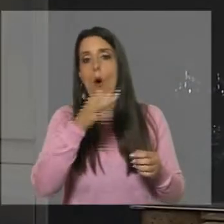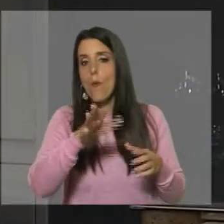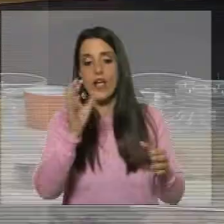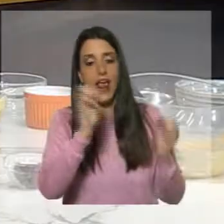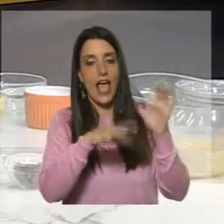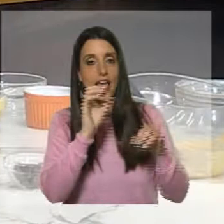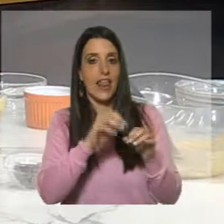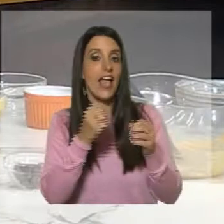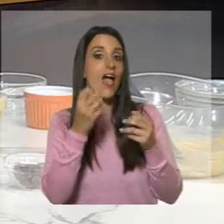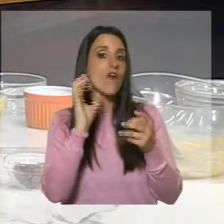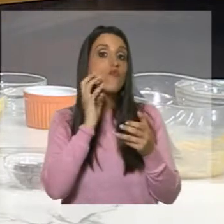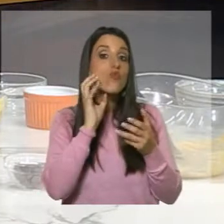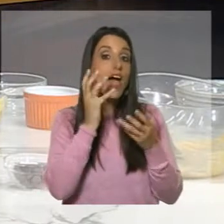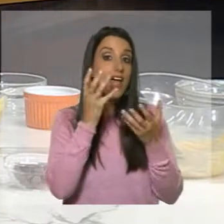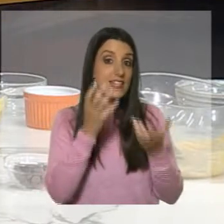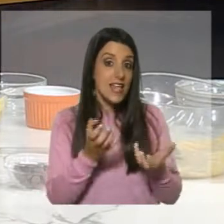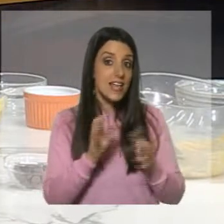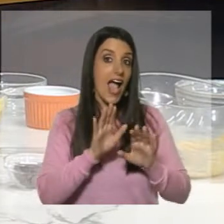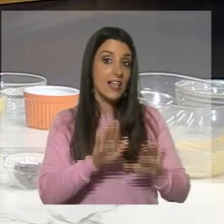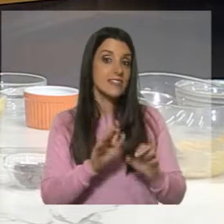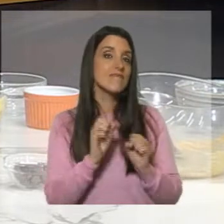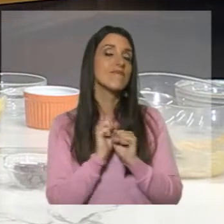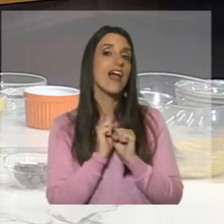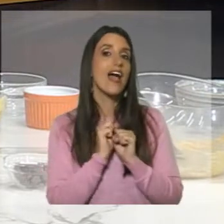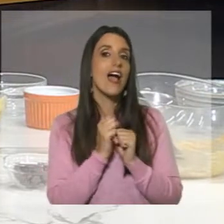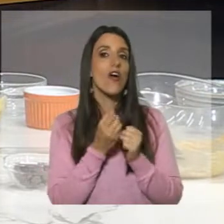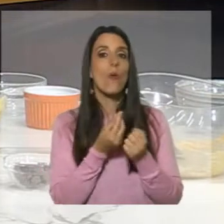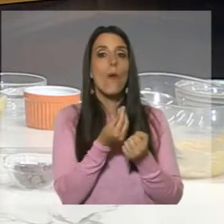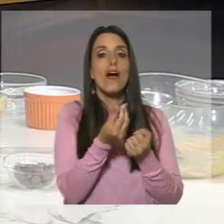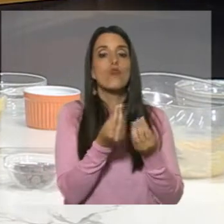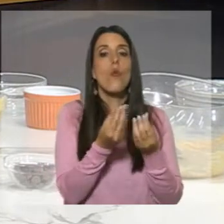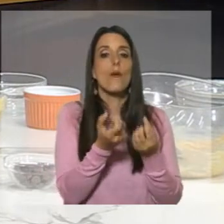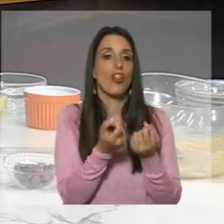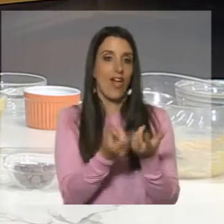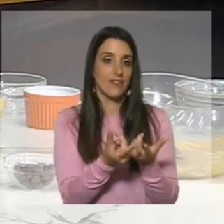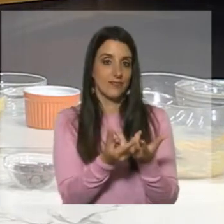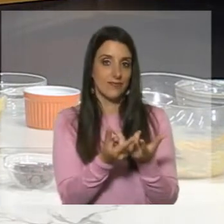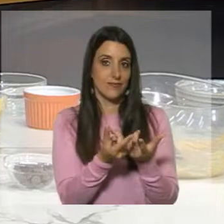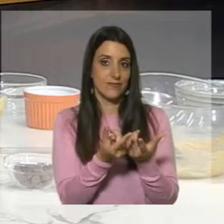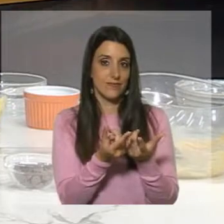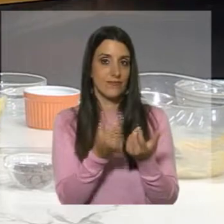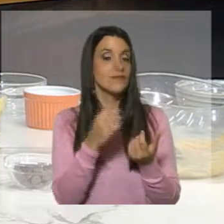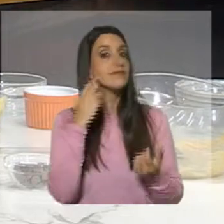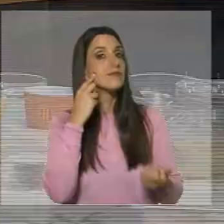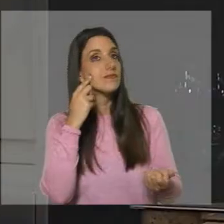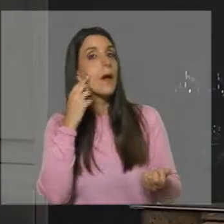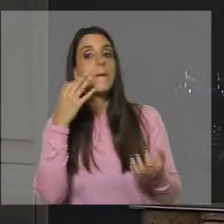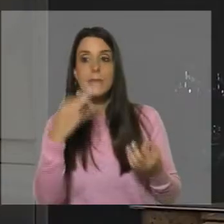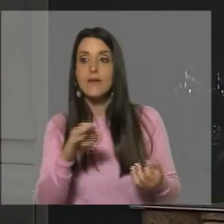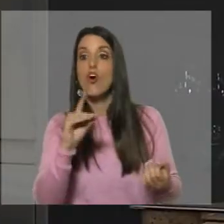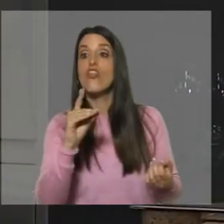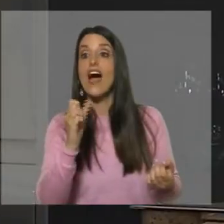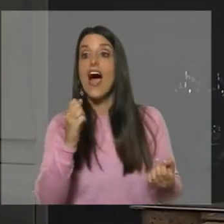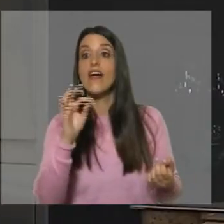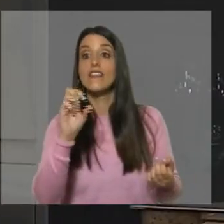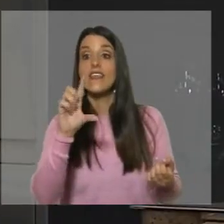Un fruto seco de este tipo, así para que le dé como un poquito más de humedad al relleno. Perfecto. Exactamente, dátiles, dice Ceci.